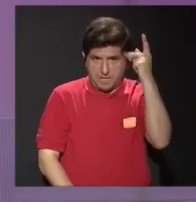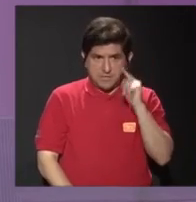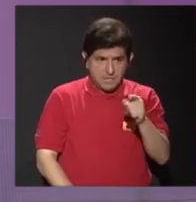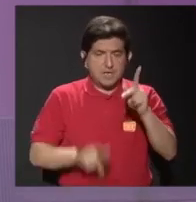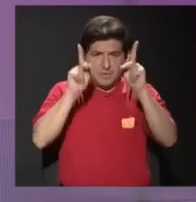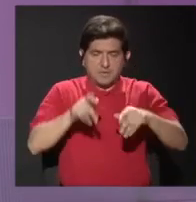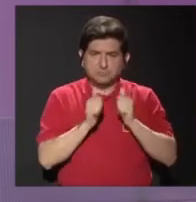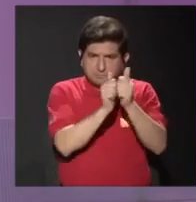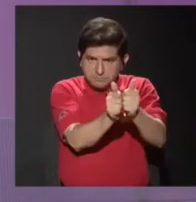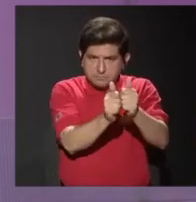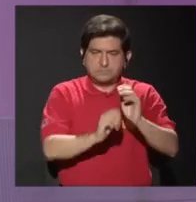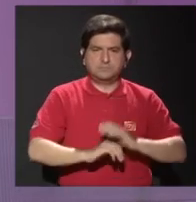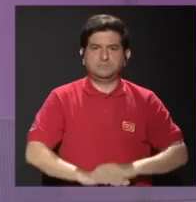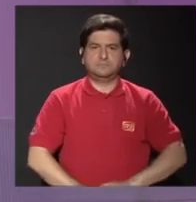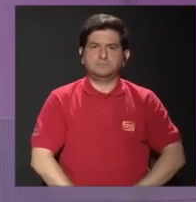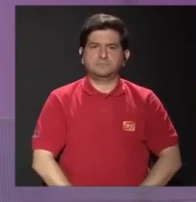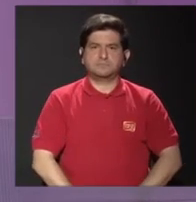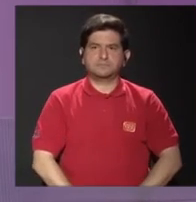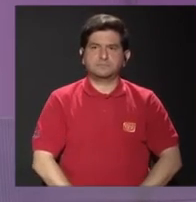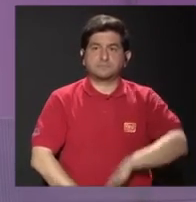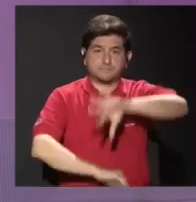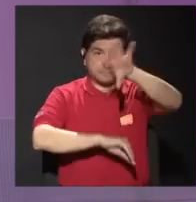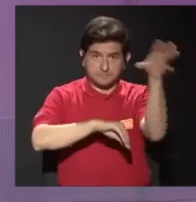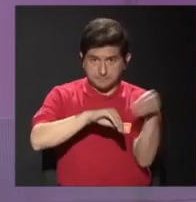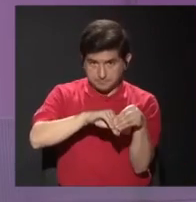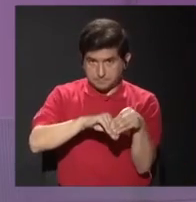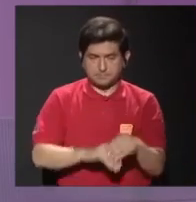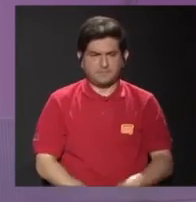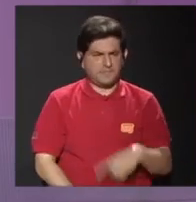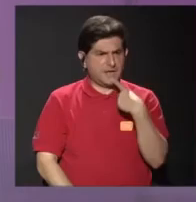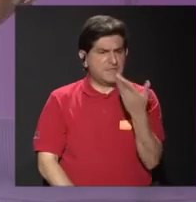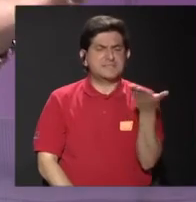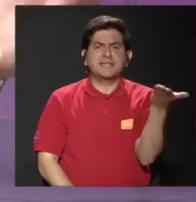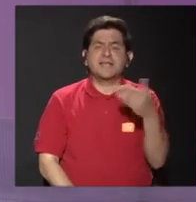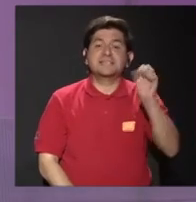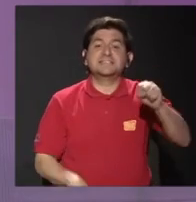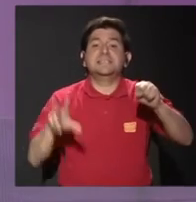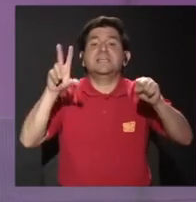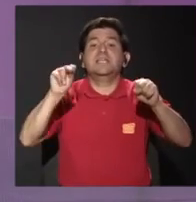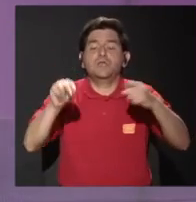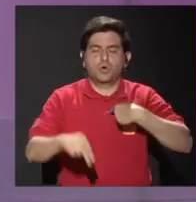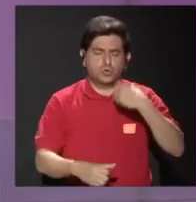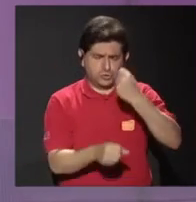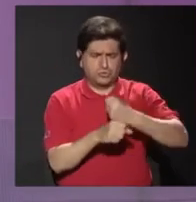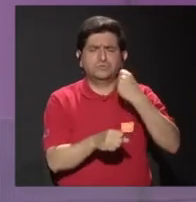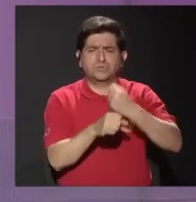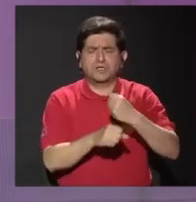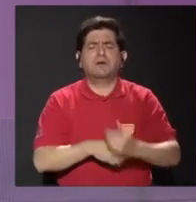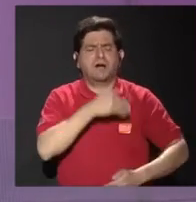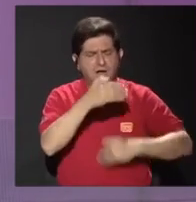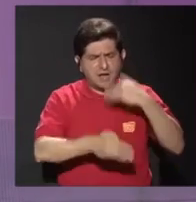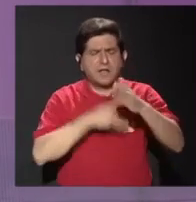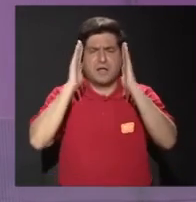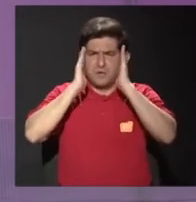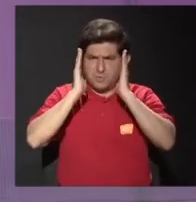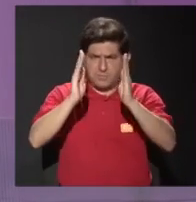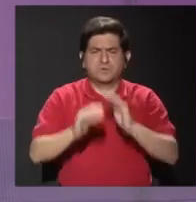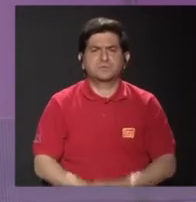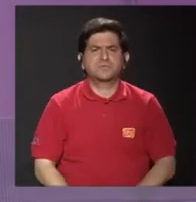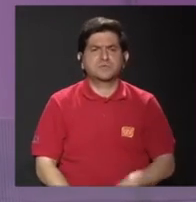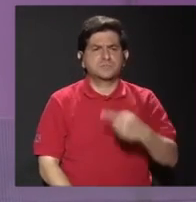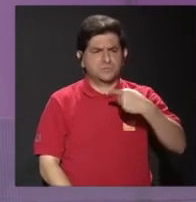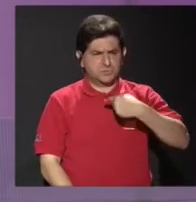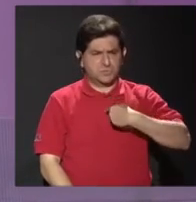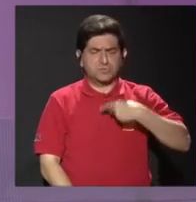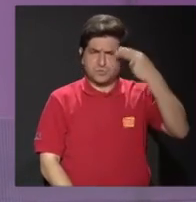con esa persona esté además que se debe decir que no se debe si yo había trabajado precisamente este protocolo de atención cuando